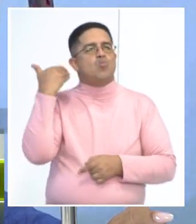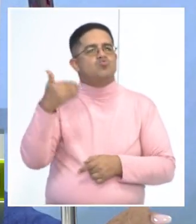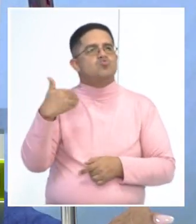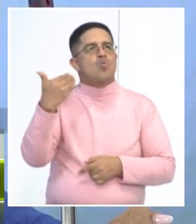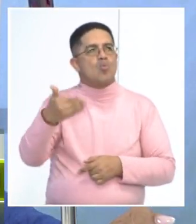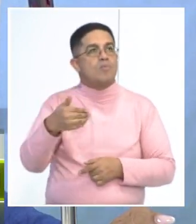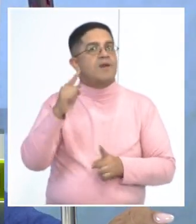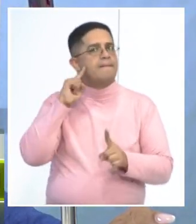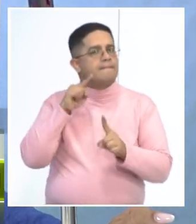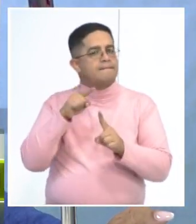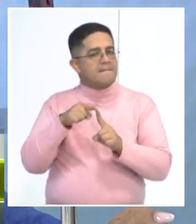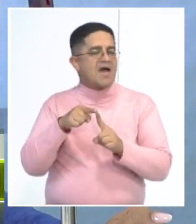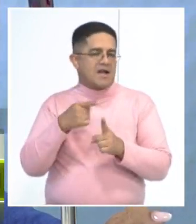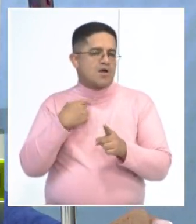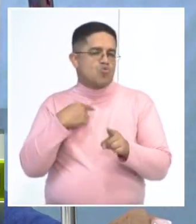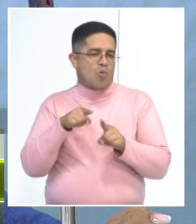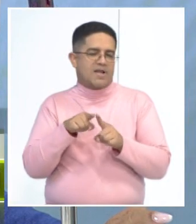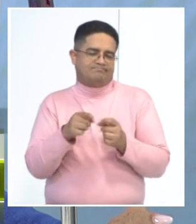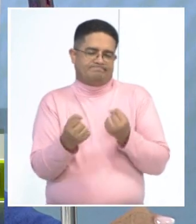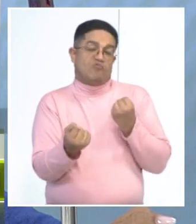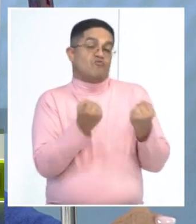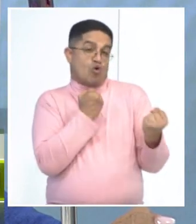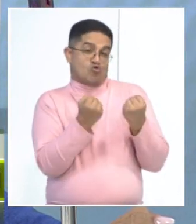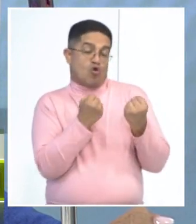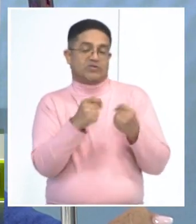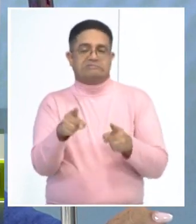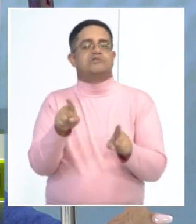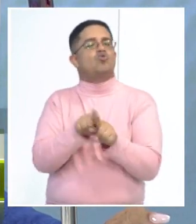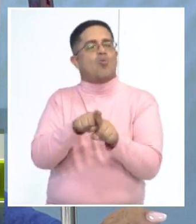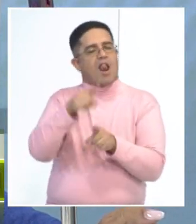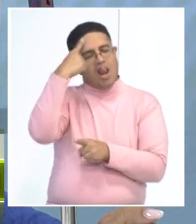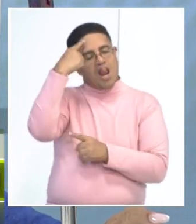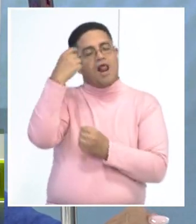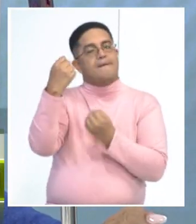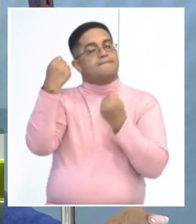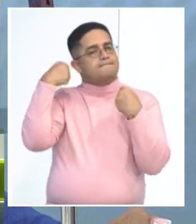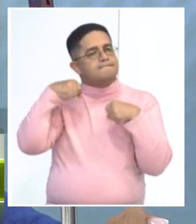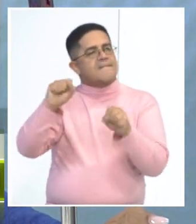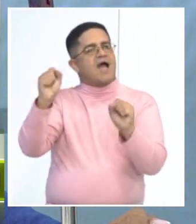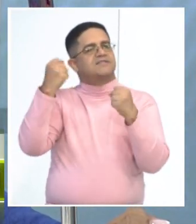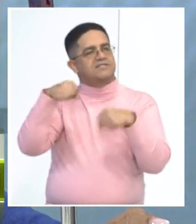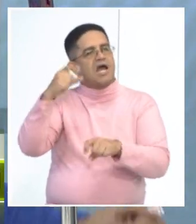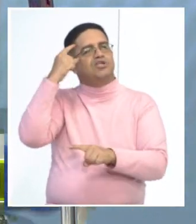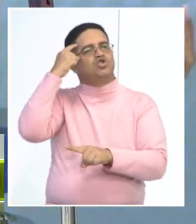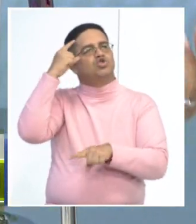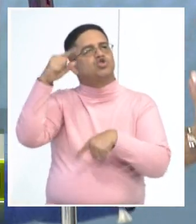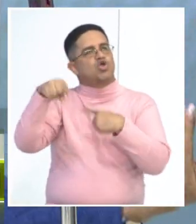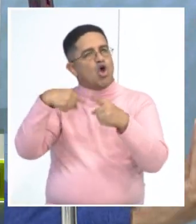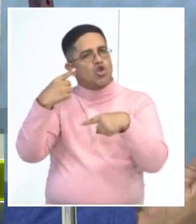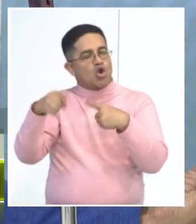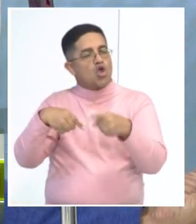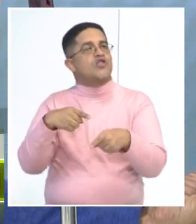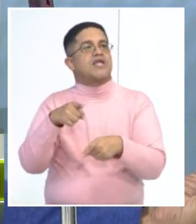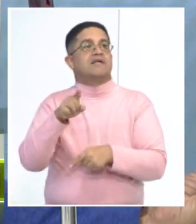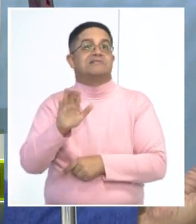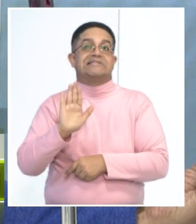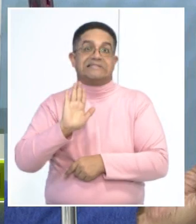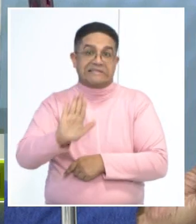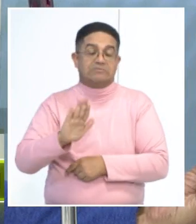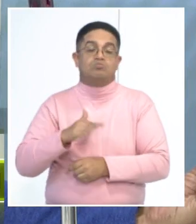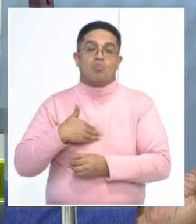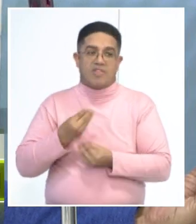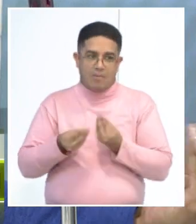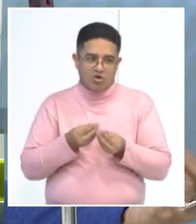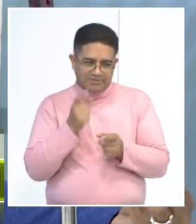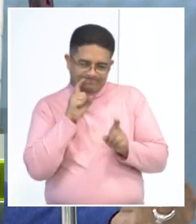para robustecer el músculo mental, practicar todos los días y podemos hacerlos con los